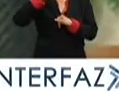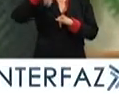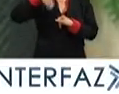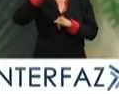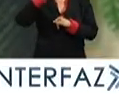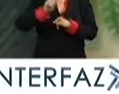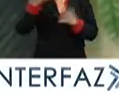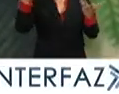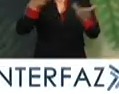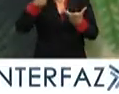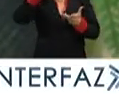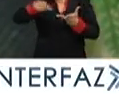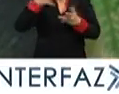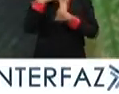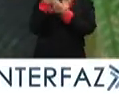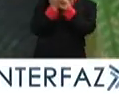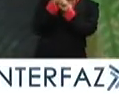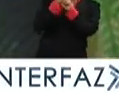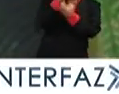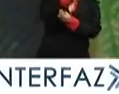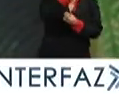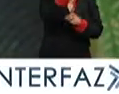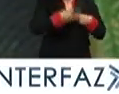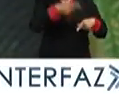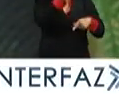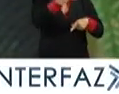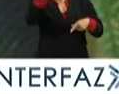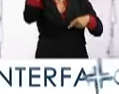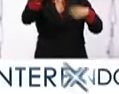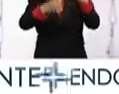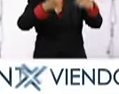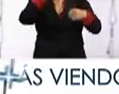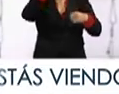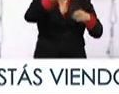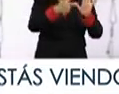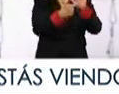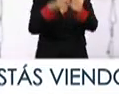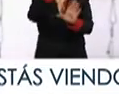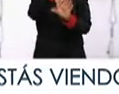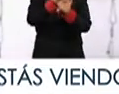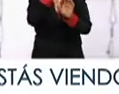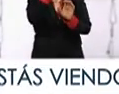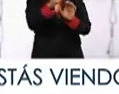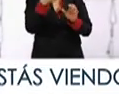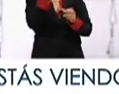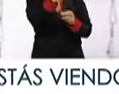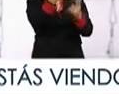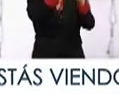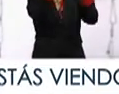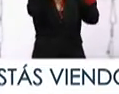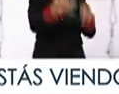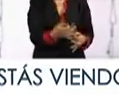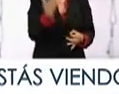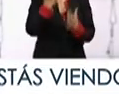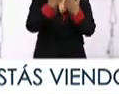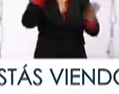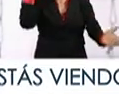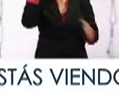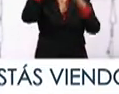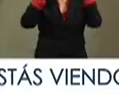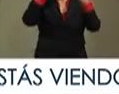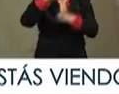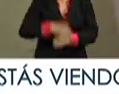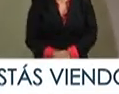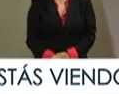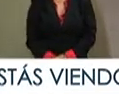Artes realizó una ardua investigación de los artistas y sus obras para dar una visión completamente apegada a los hechos de la época en esta